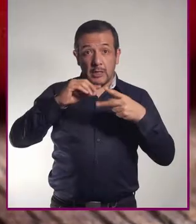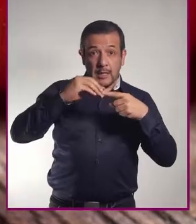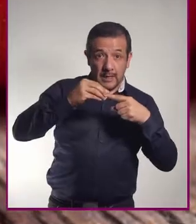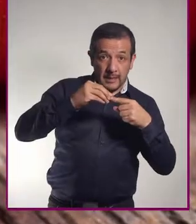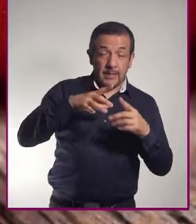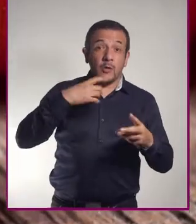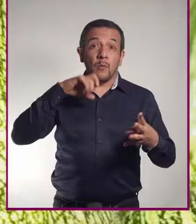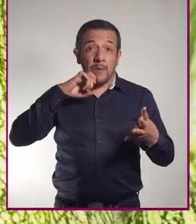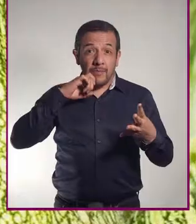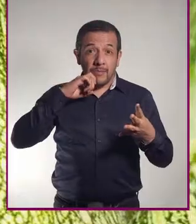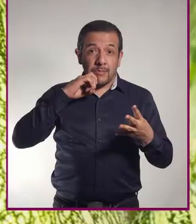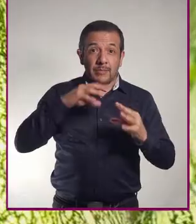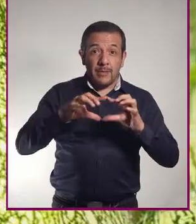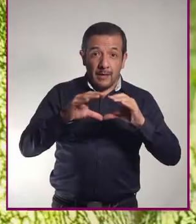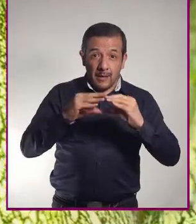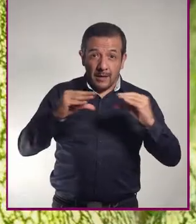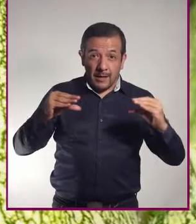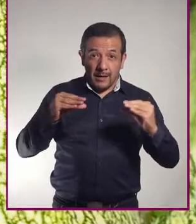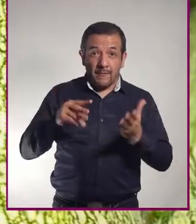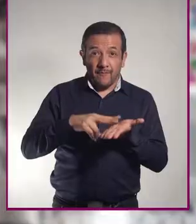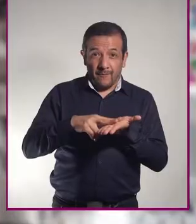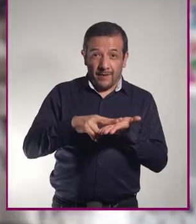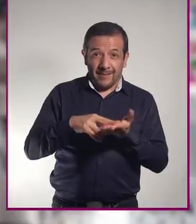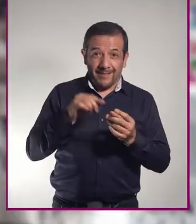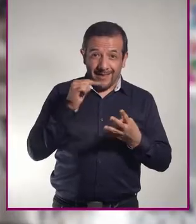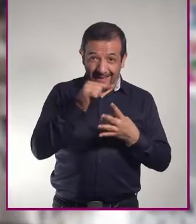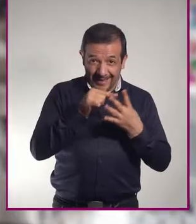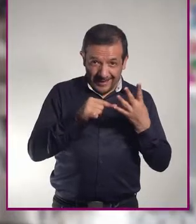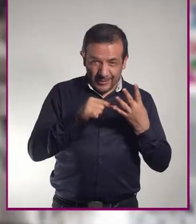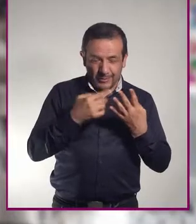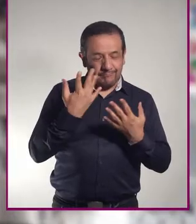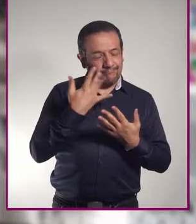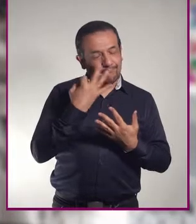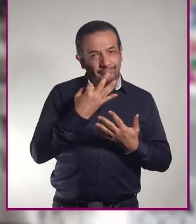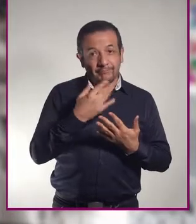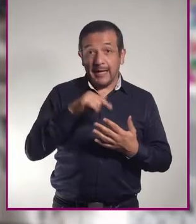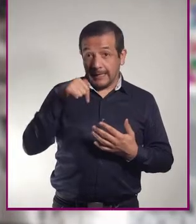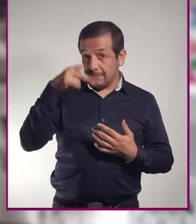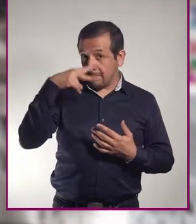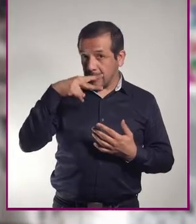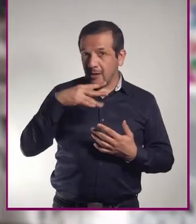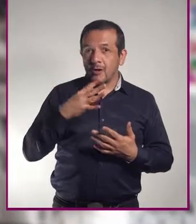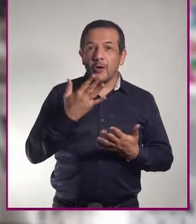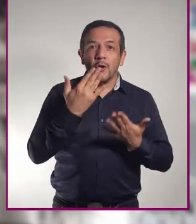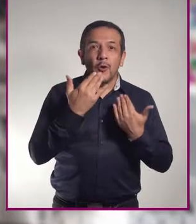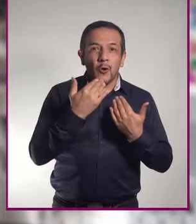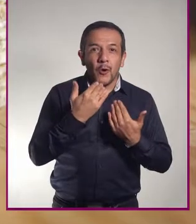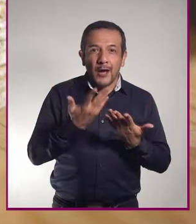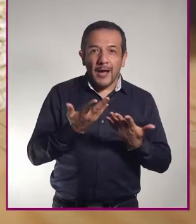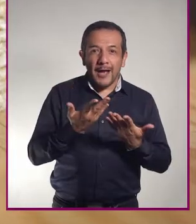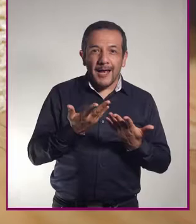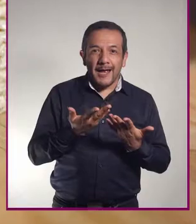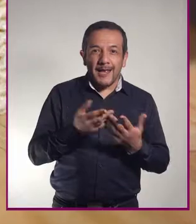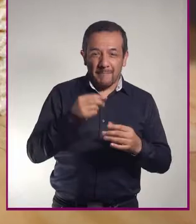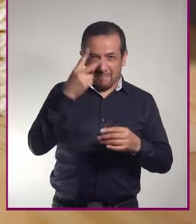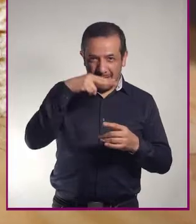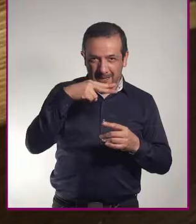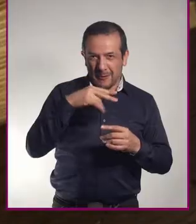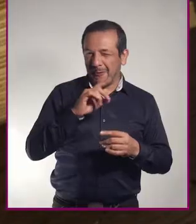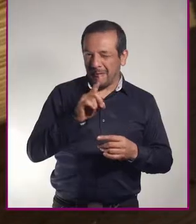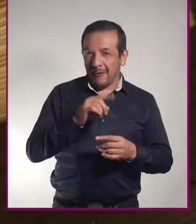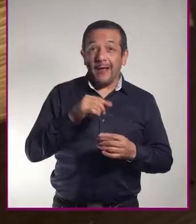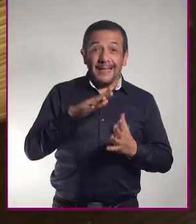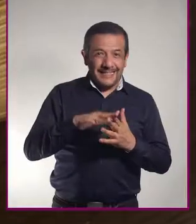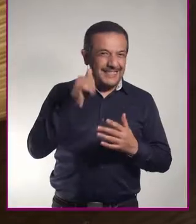el jitomate y la calabaza. Lo que nunca falta en México, estés donde estés, son las tortillas,